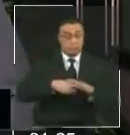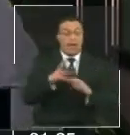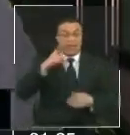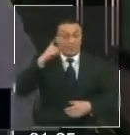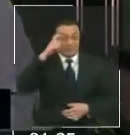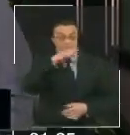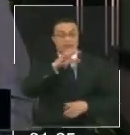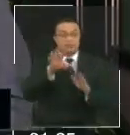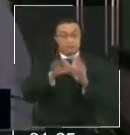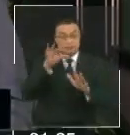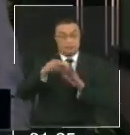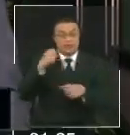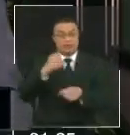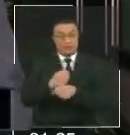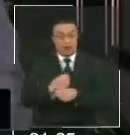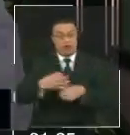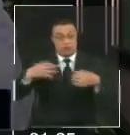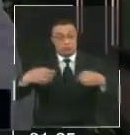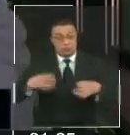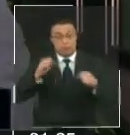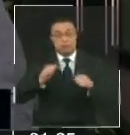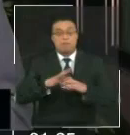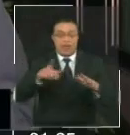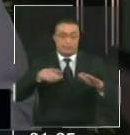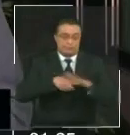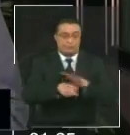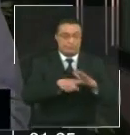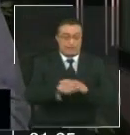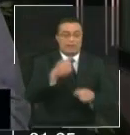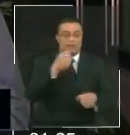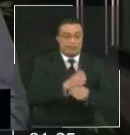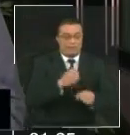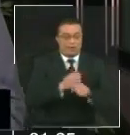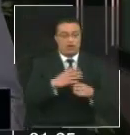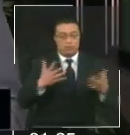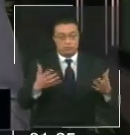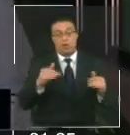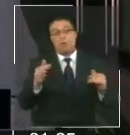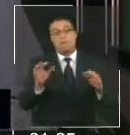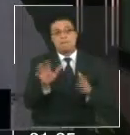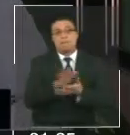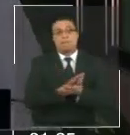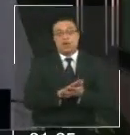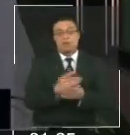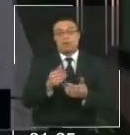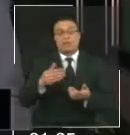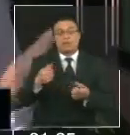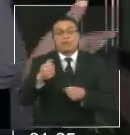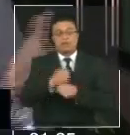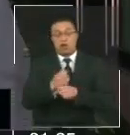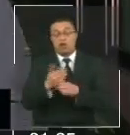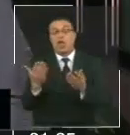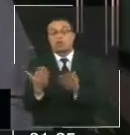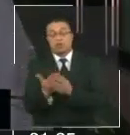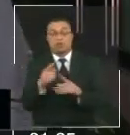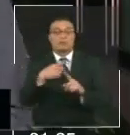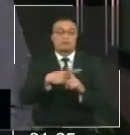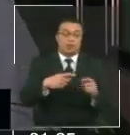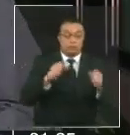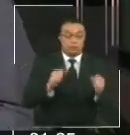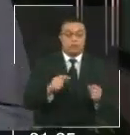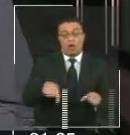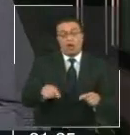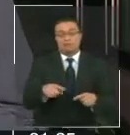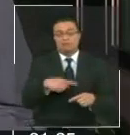cuesta tener un trabajo formal, hubiesen accedido a ese trabajo, hubieran compatibilizado, por ejemplo, el empleo con los estudios. Y eso lamentablemente no